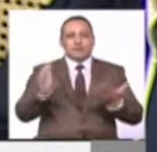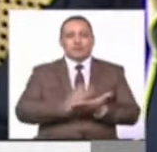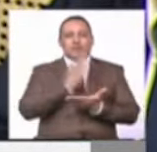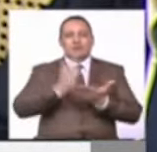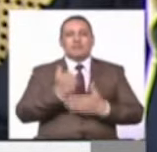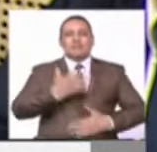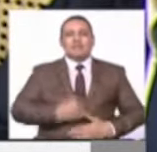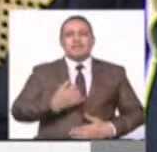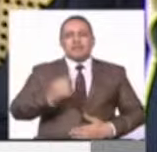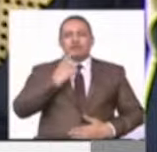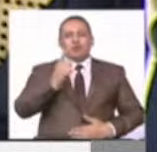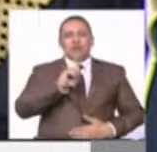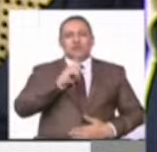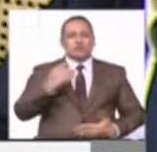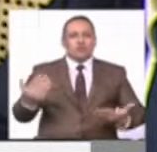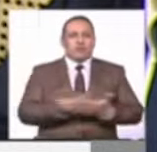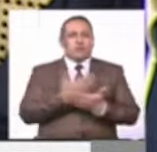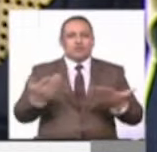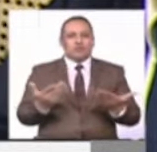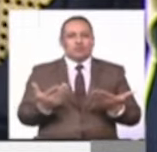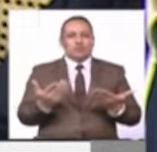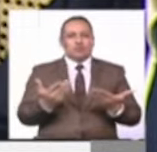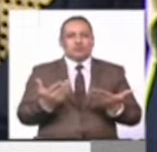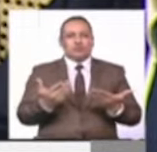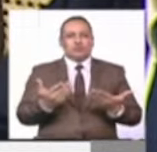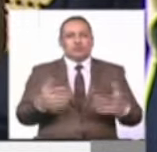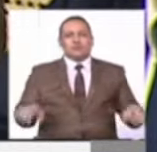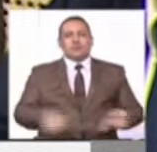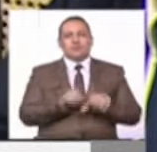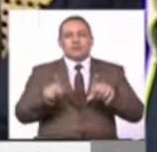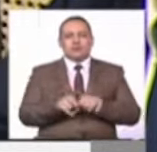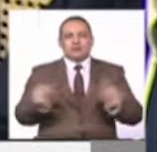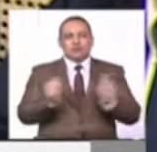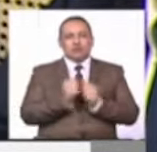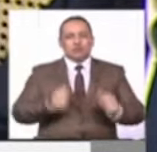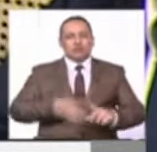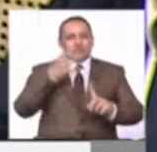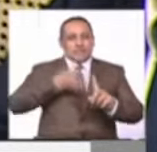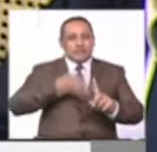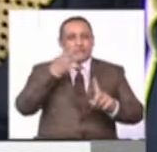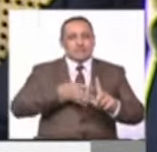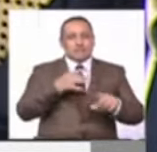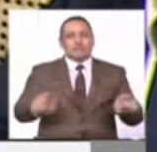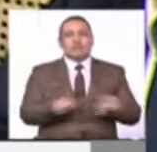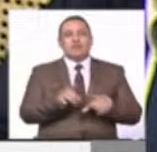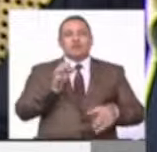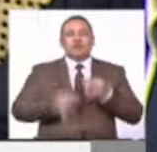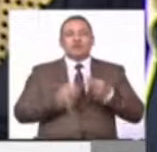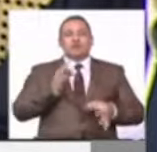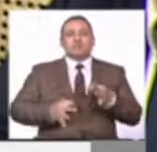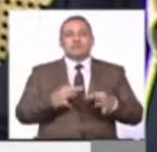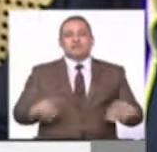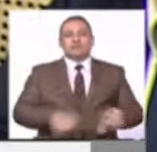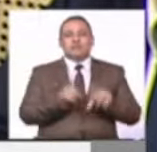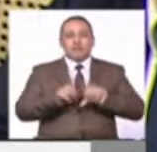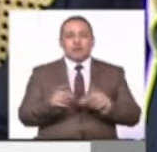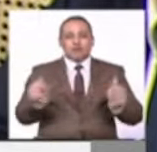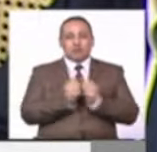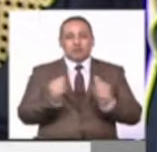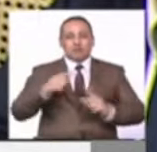la edad no es nuevo en la en los anales judiciales y del